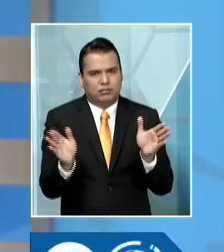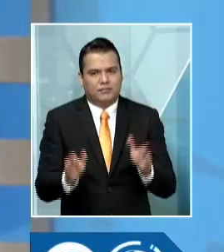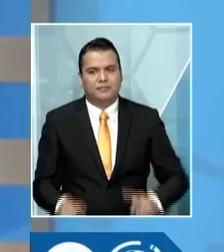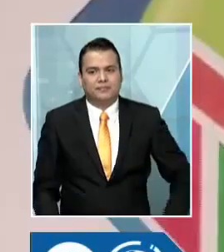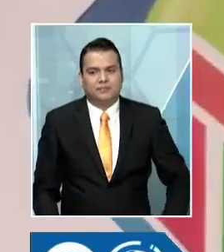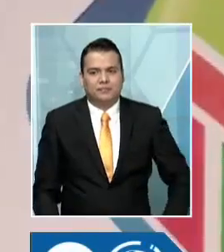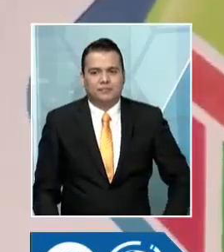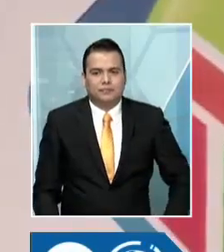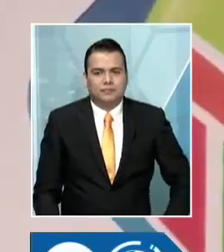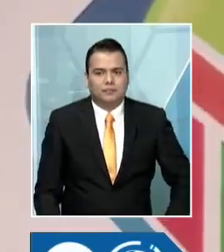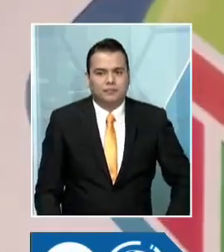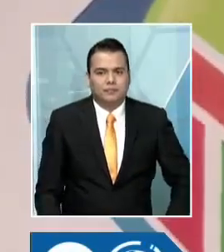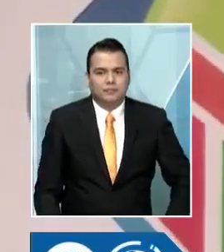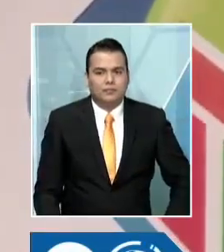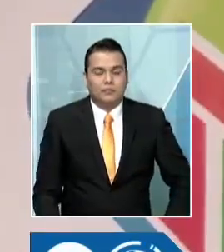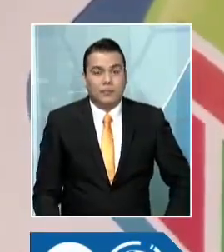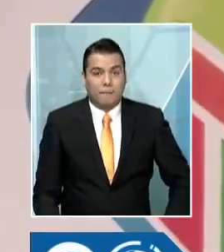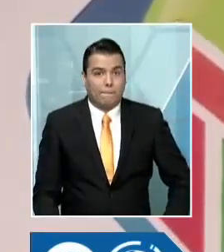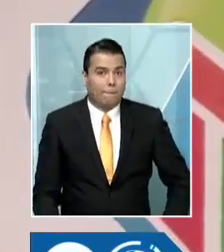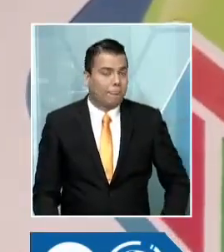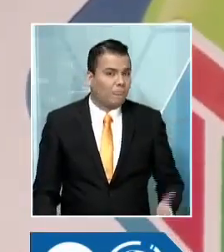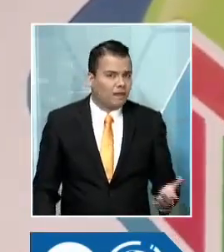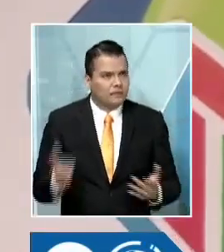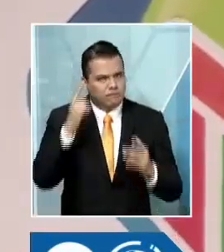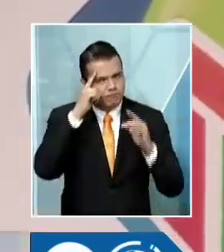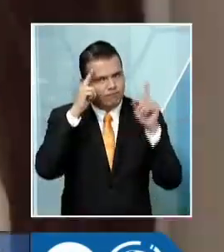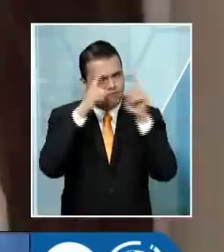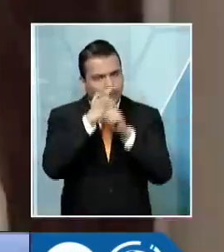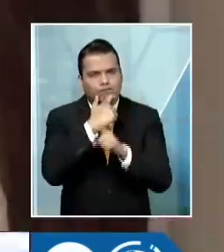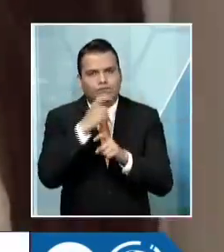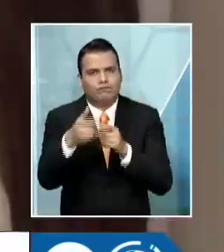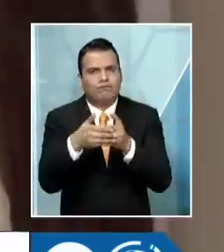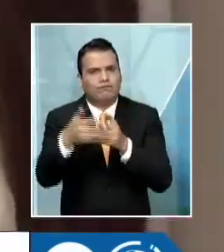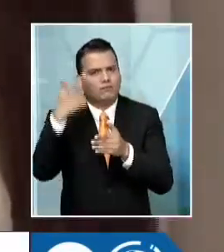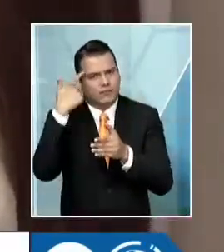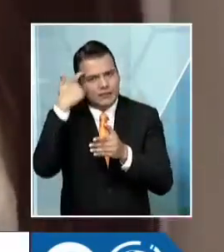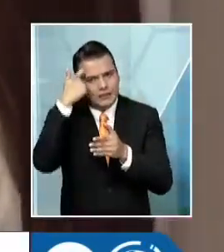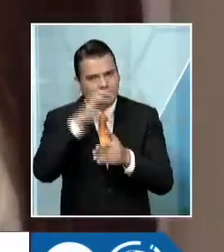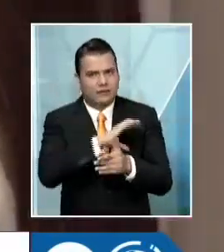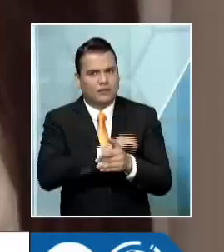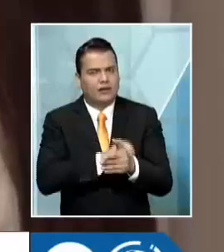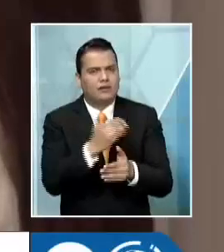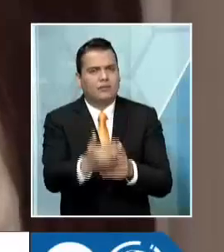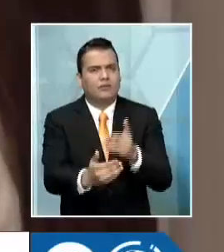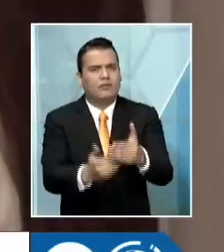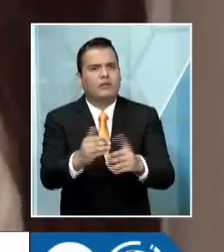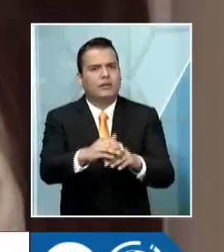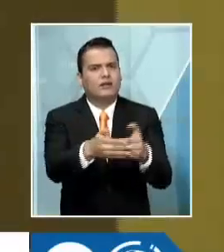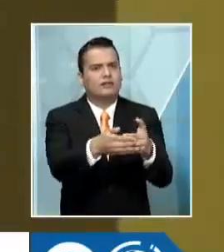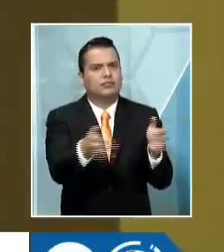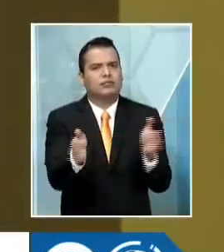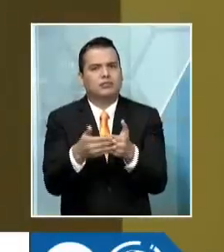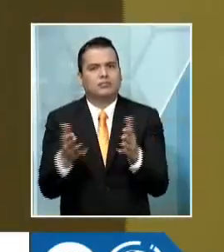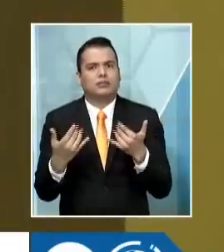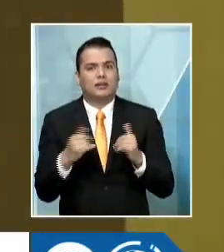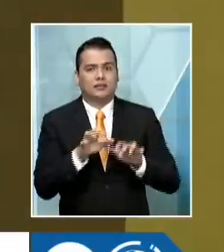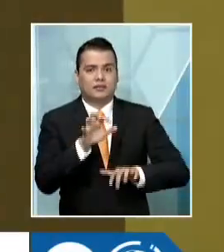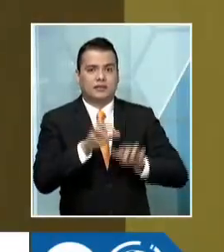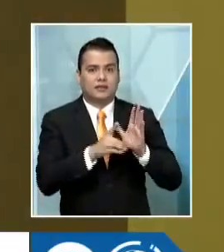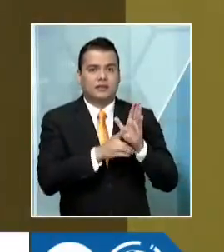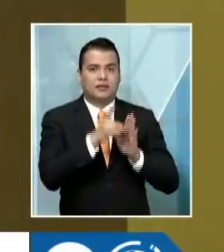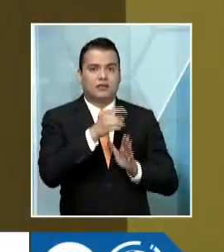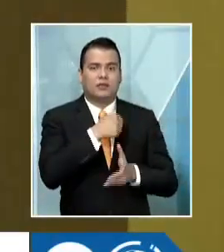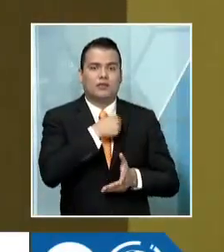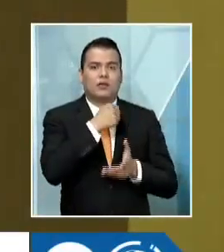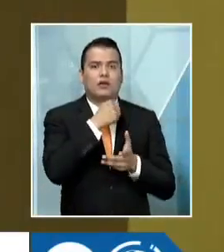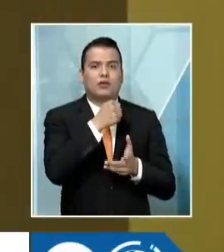económica. En busca de entender los retos económicos que tiene Cali en los procesos de reactivación económica, la Secretaría de Desarrollo